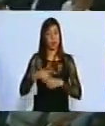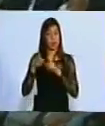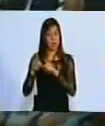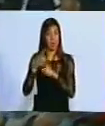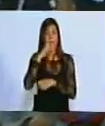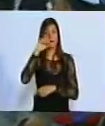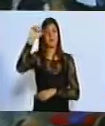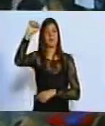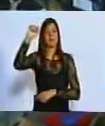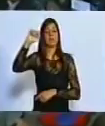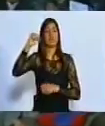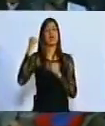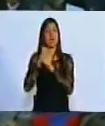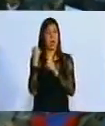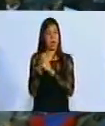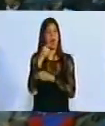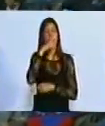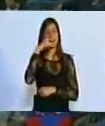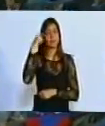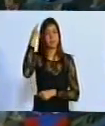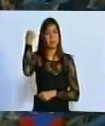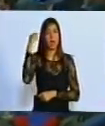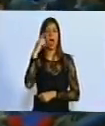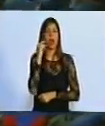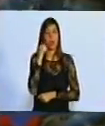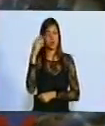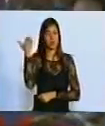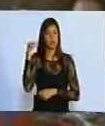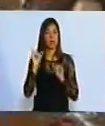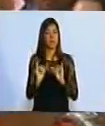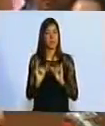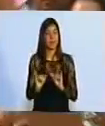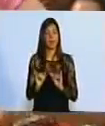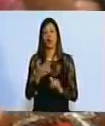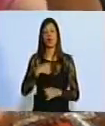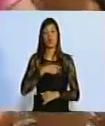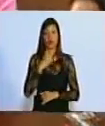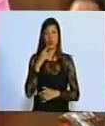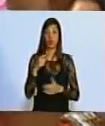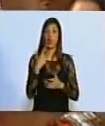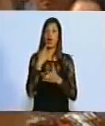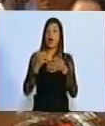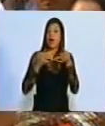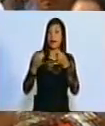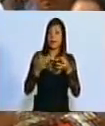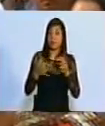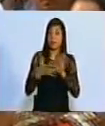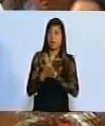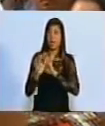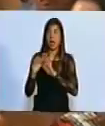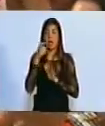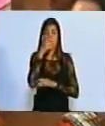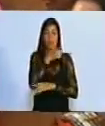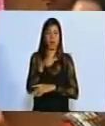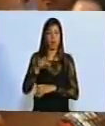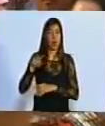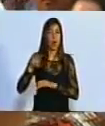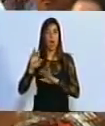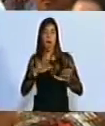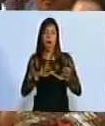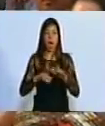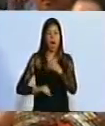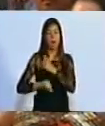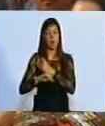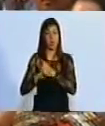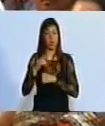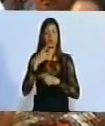que también viene de una lucha revolucionaria, destacamos pues que seguimos contando con el apoyo de un pueblo y que hoy le decimos a